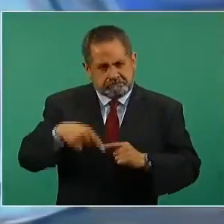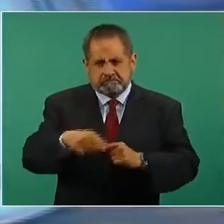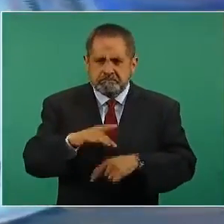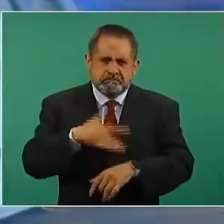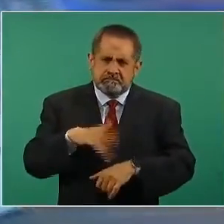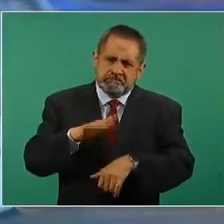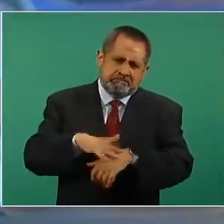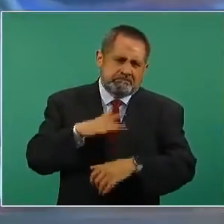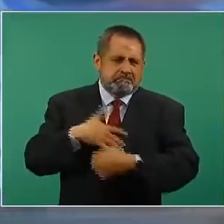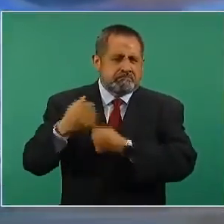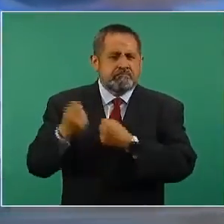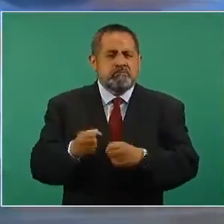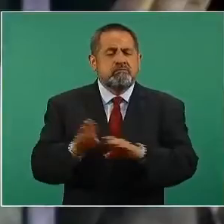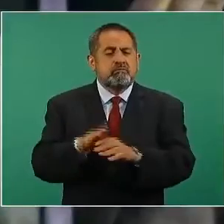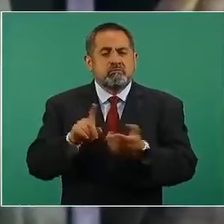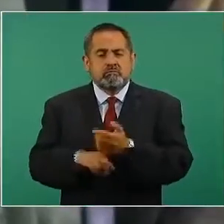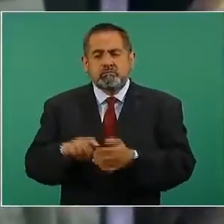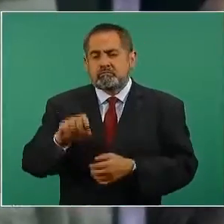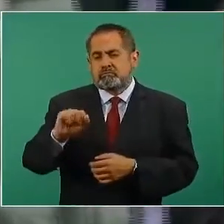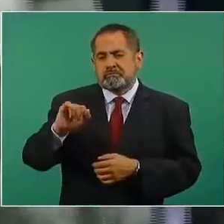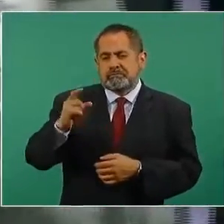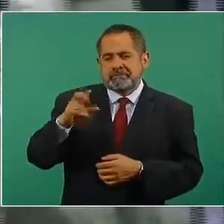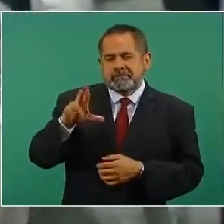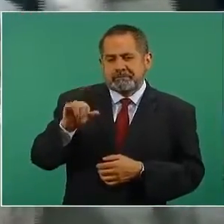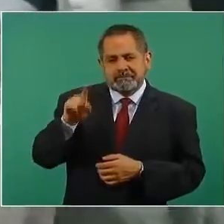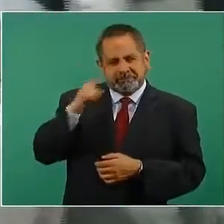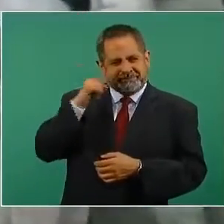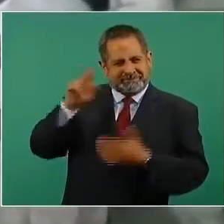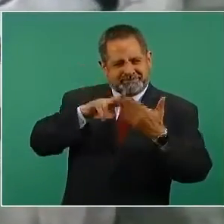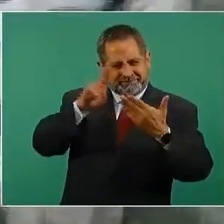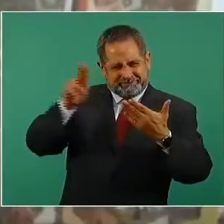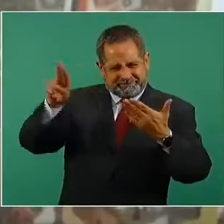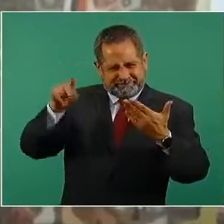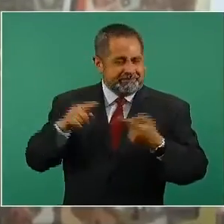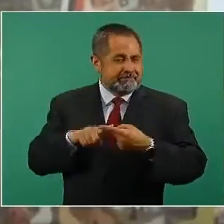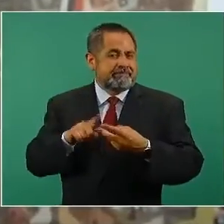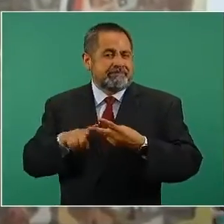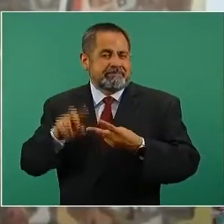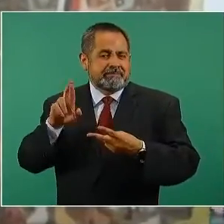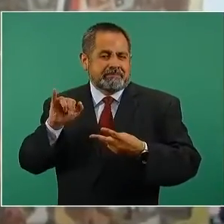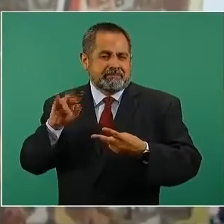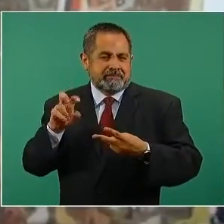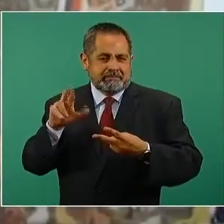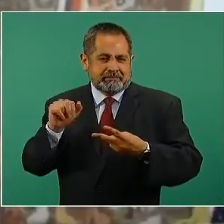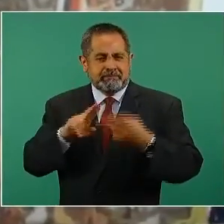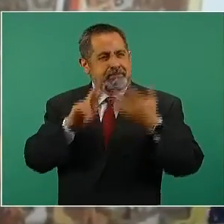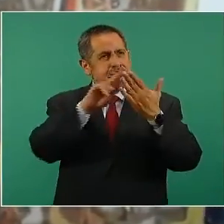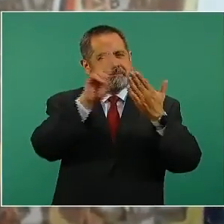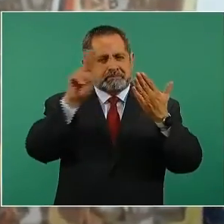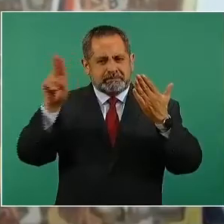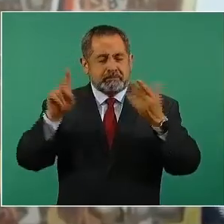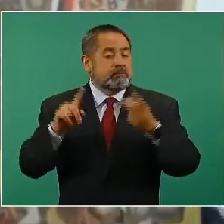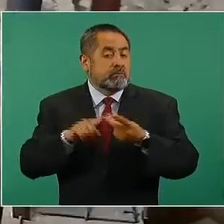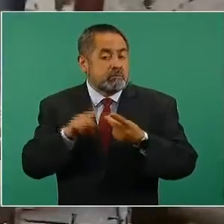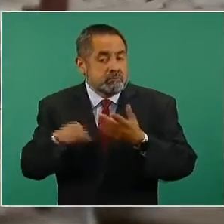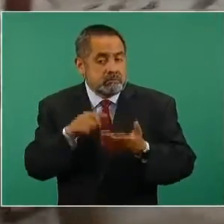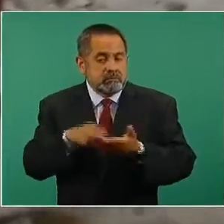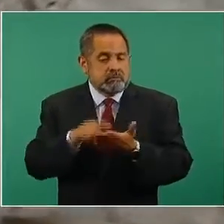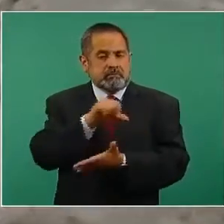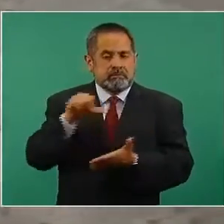los mexicanos, de Siqueiros, y el pueblo en demanda de salud, de Rivera, ambos en el Centro Médico Nacional